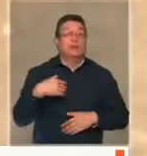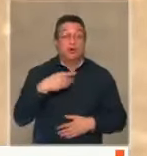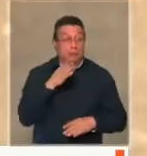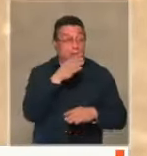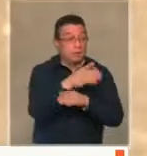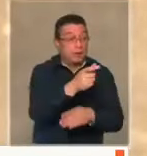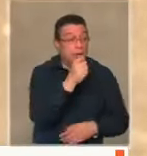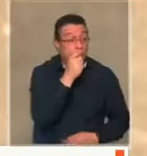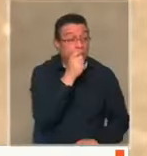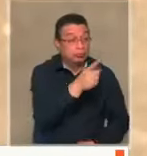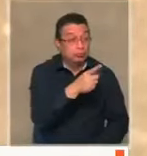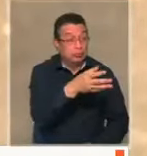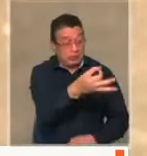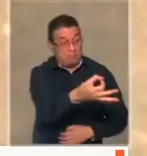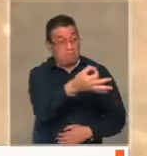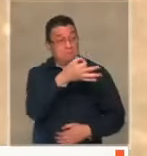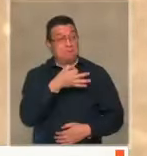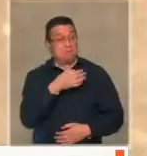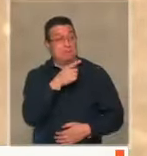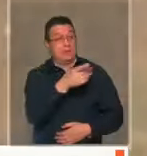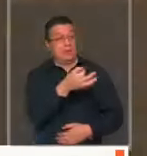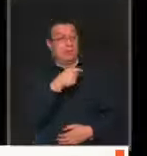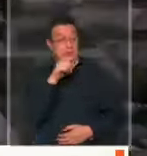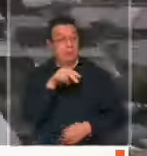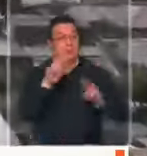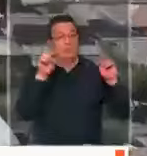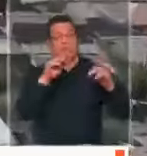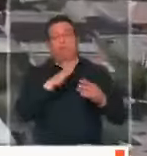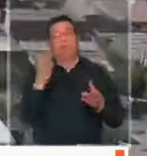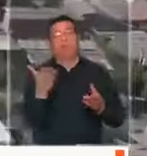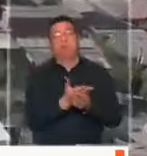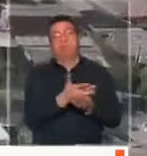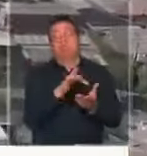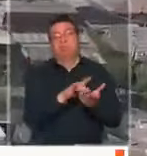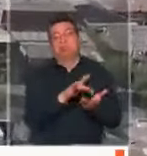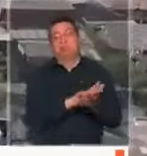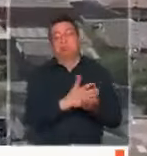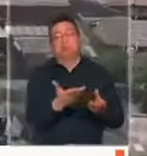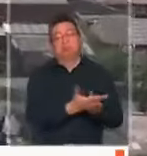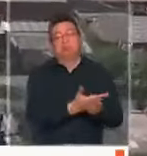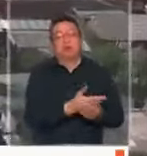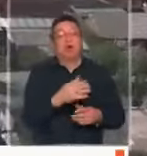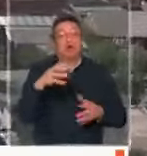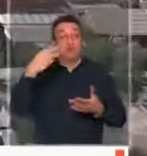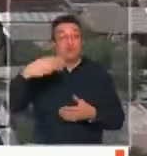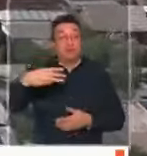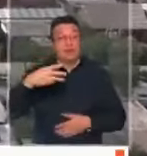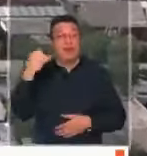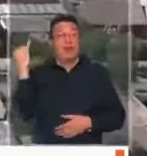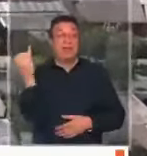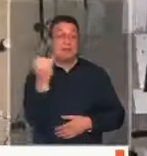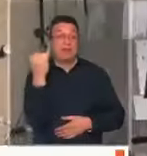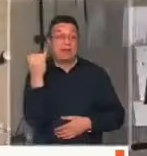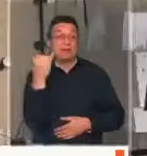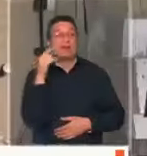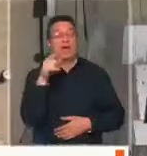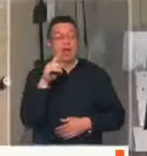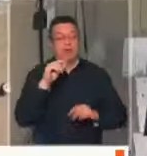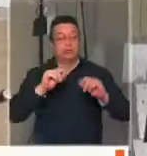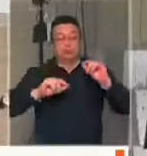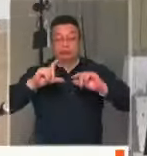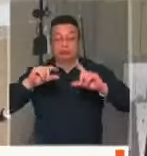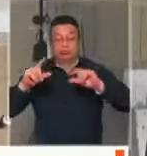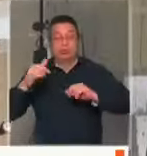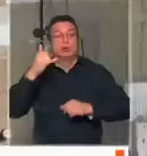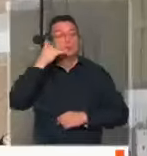de que el caso se iba a archivar. El municipio de Independencia basa sus estadísticas en los llamados